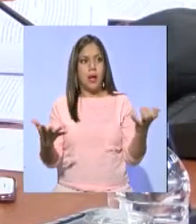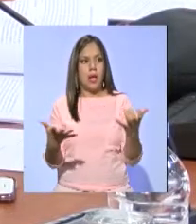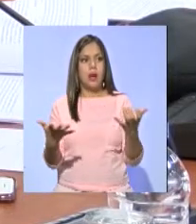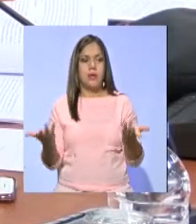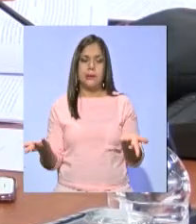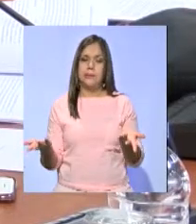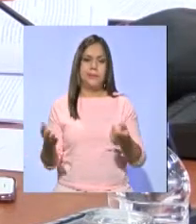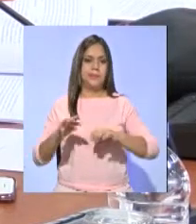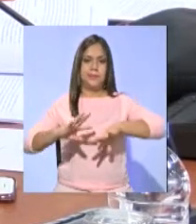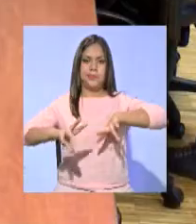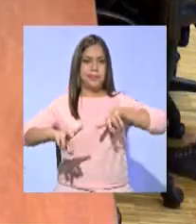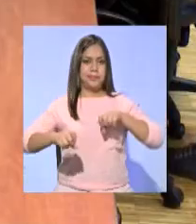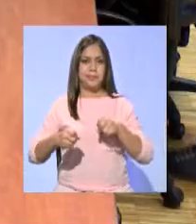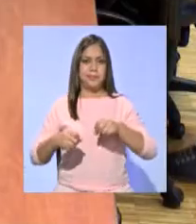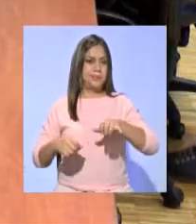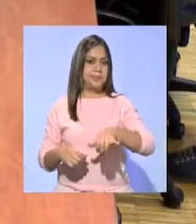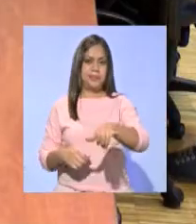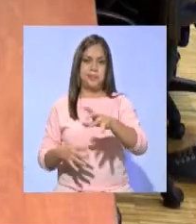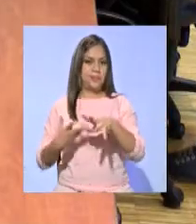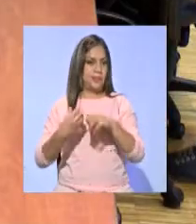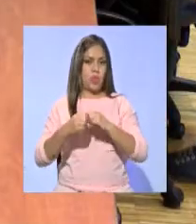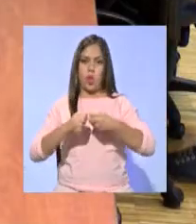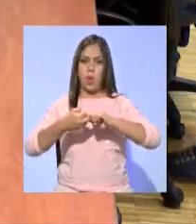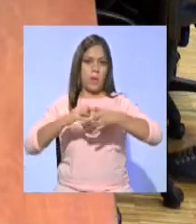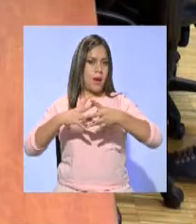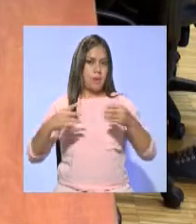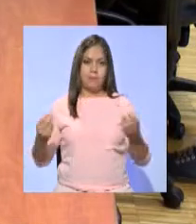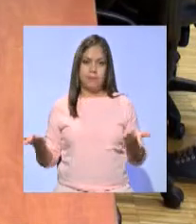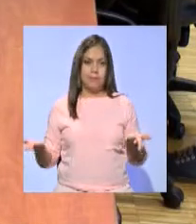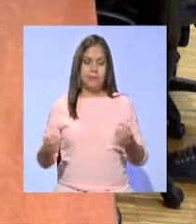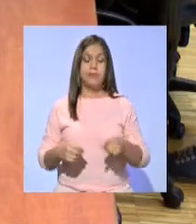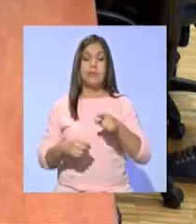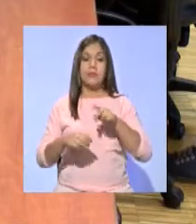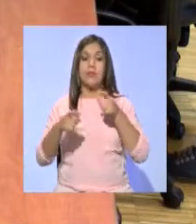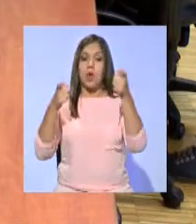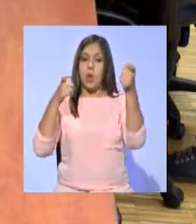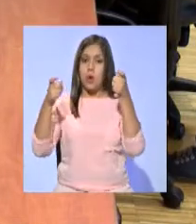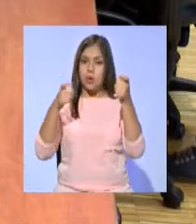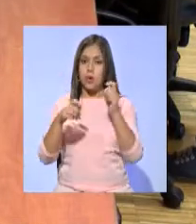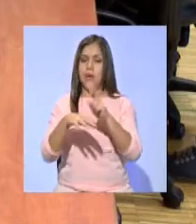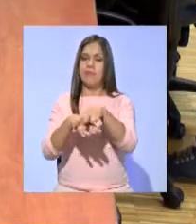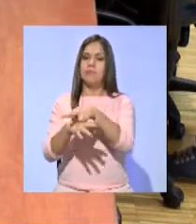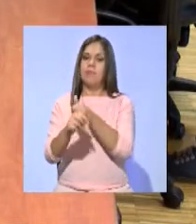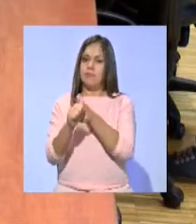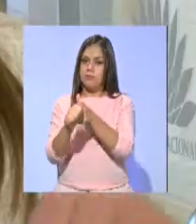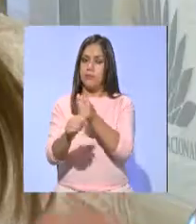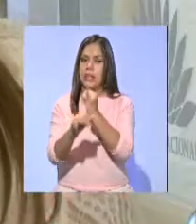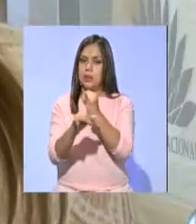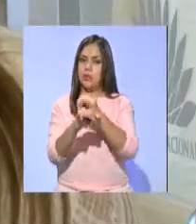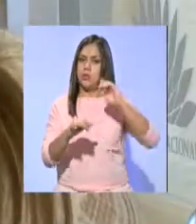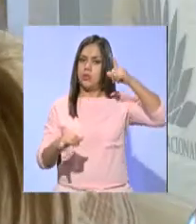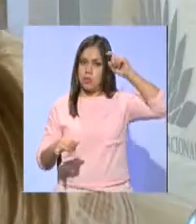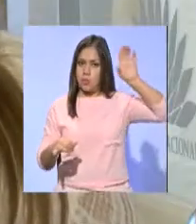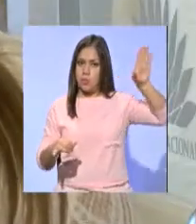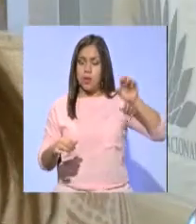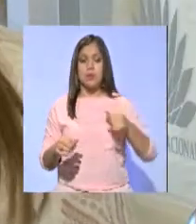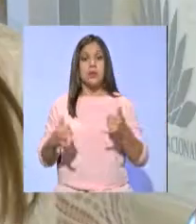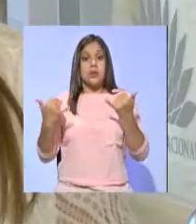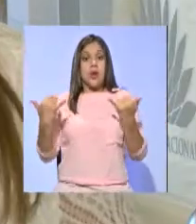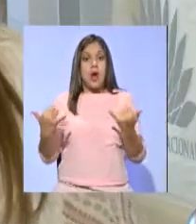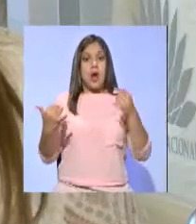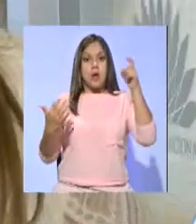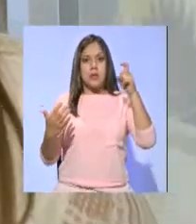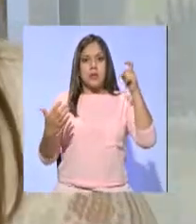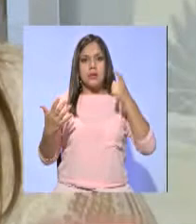llamado corrupción, para lo cual es necesario, dijo, primero controlar y fiscalizar a las instituciones del Estado. La ley actual, no necesitamos